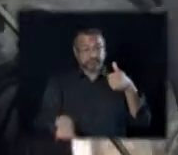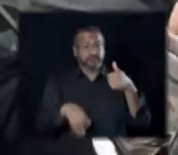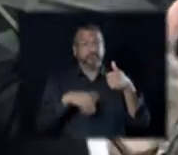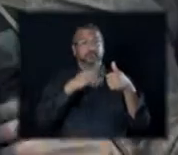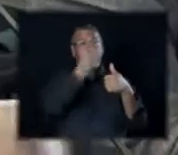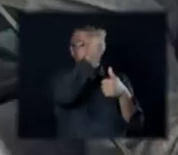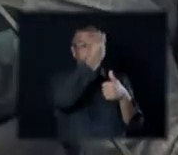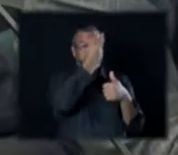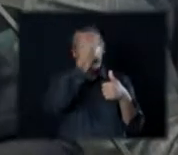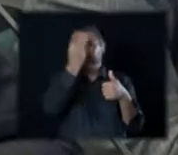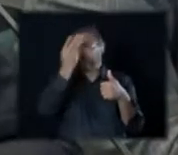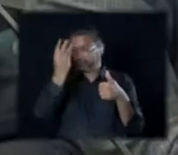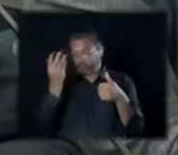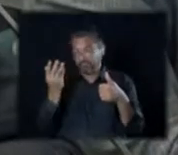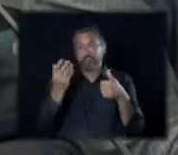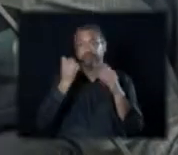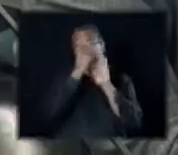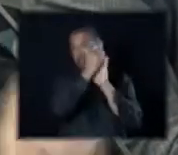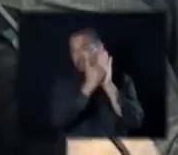recibir